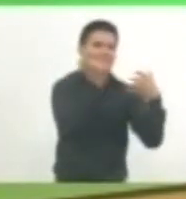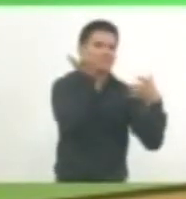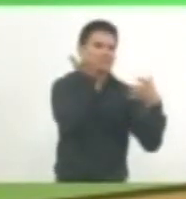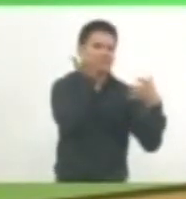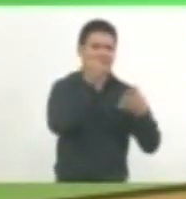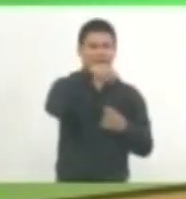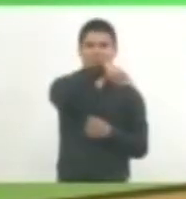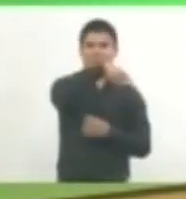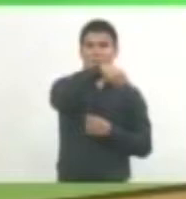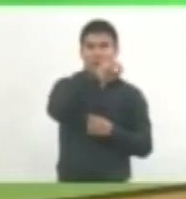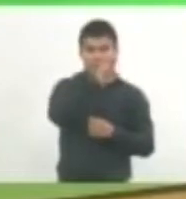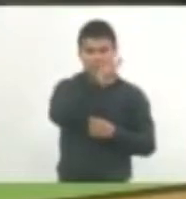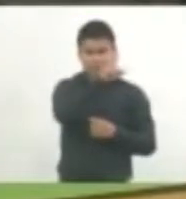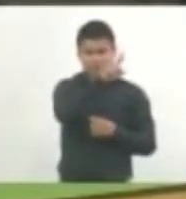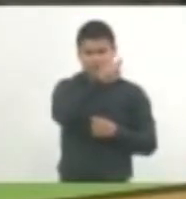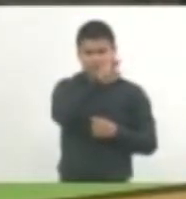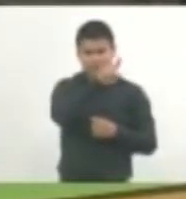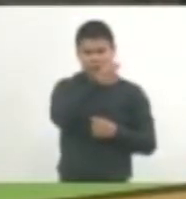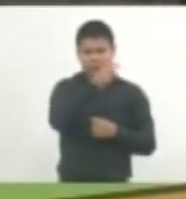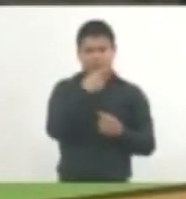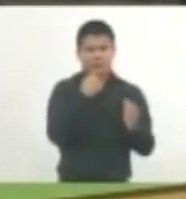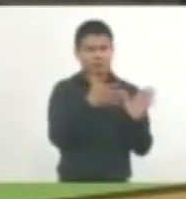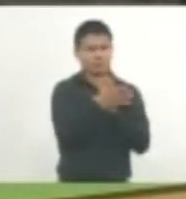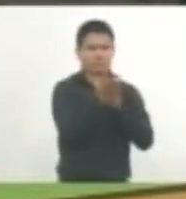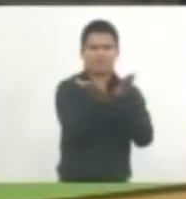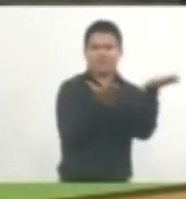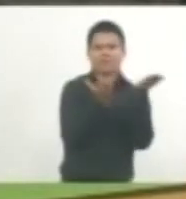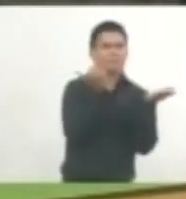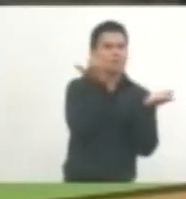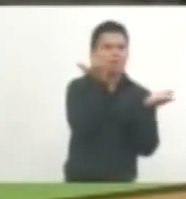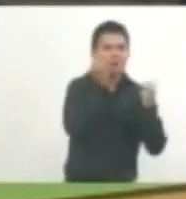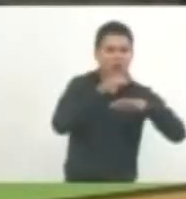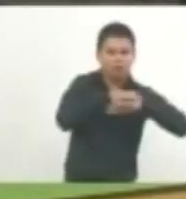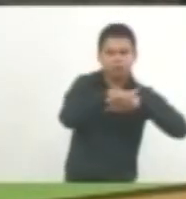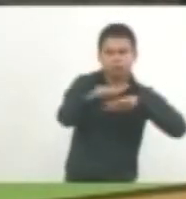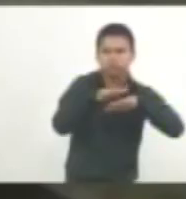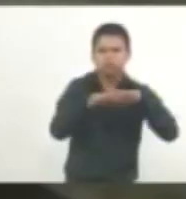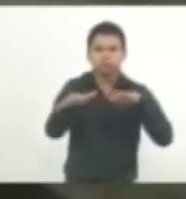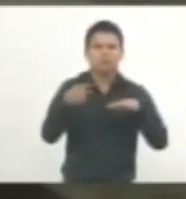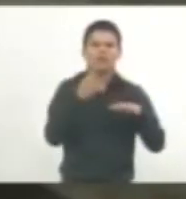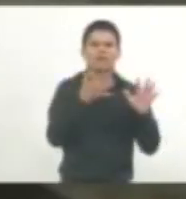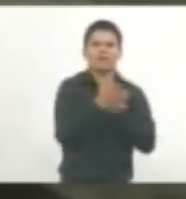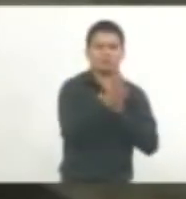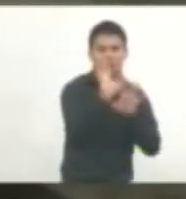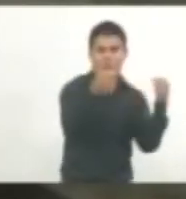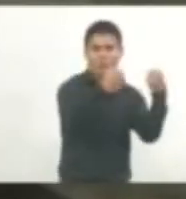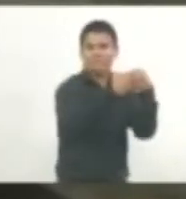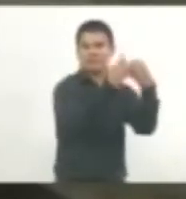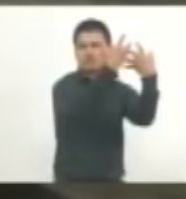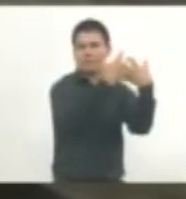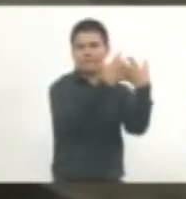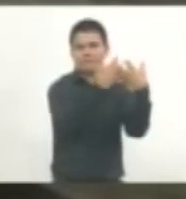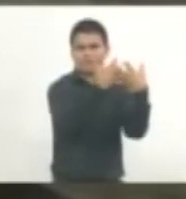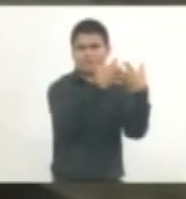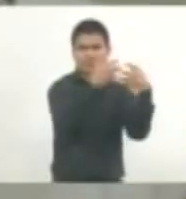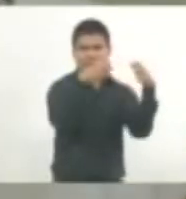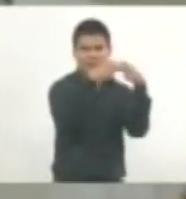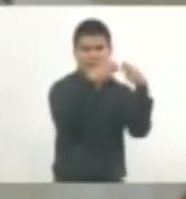causados a la región en la prestación del servicio de energía con su filial Electricaribe. De demandar ante la